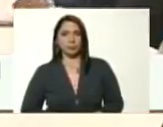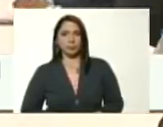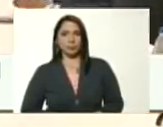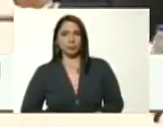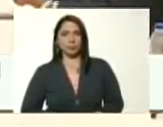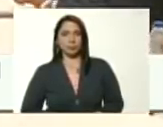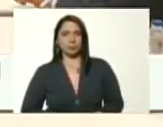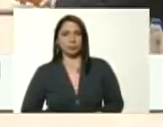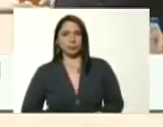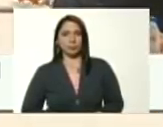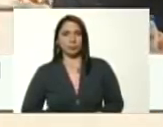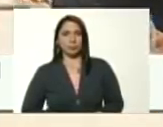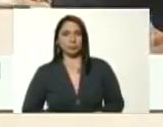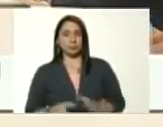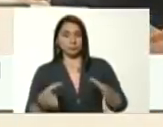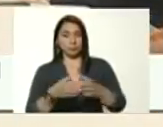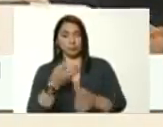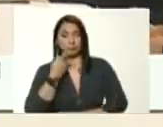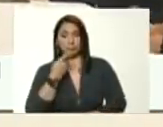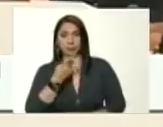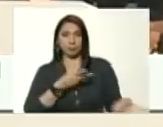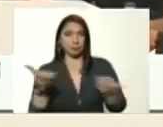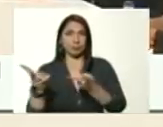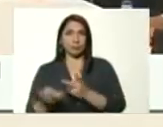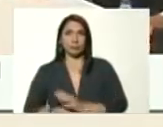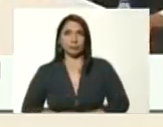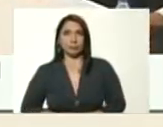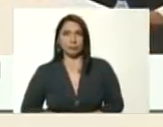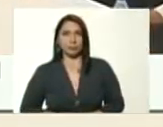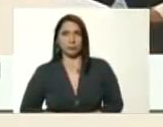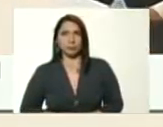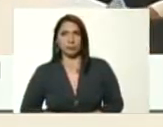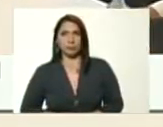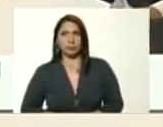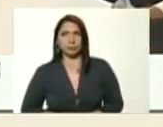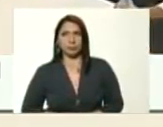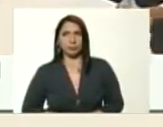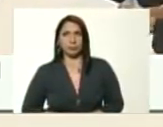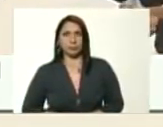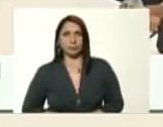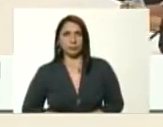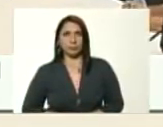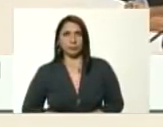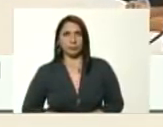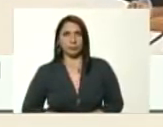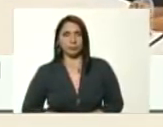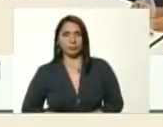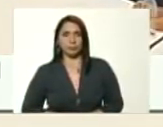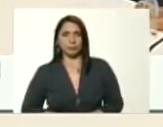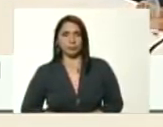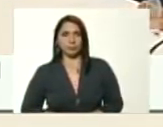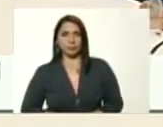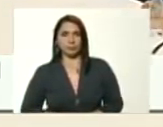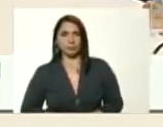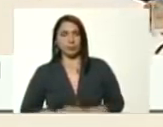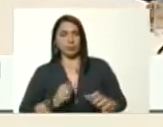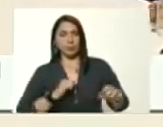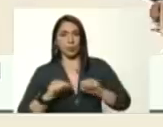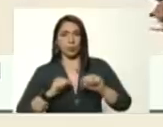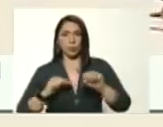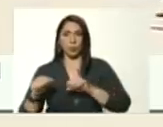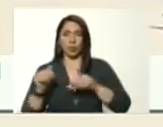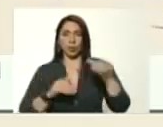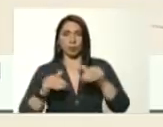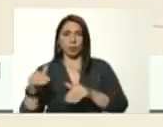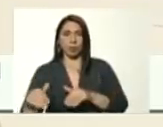por los partidos políticos invitamos de inmediato a emitir ya no gavidia por el movimiento electoral del